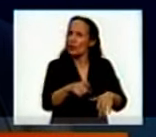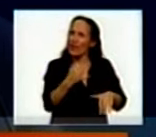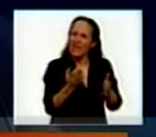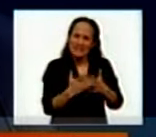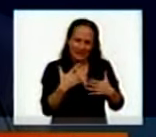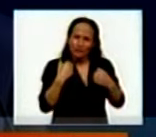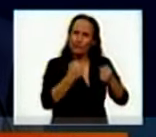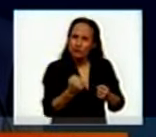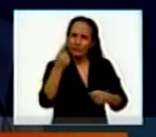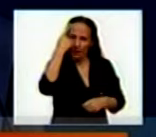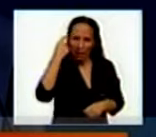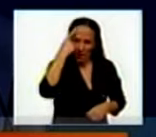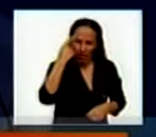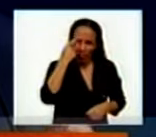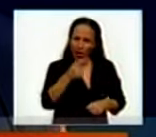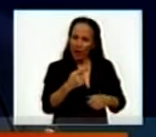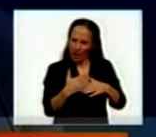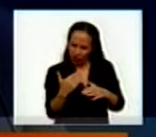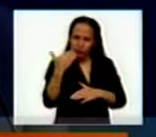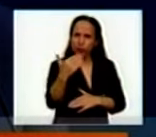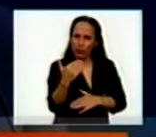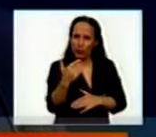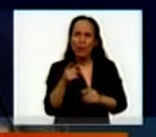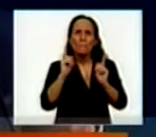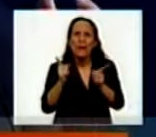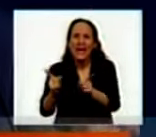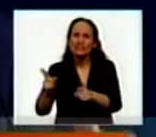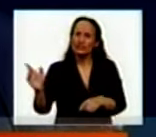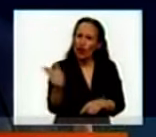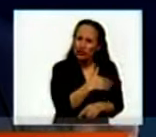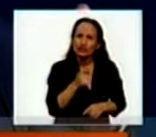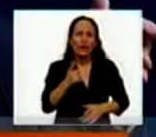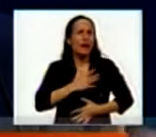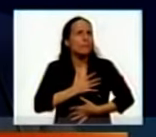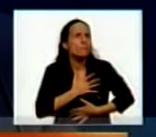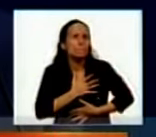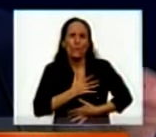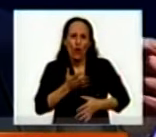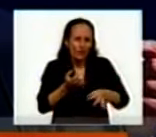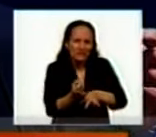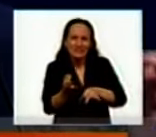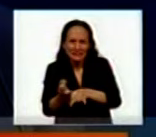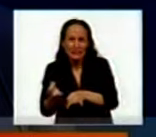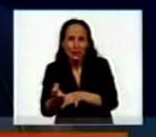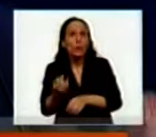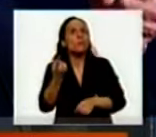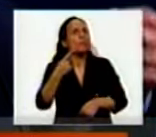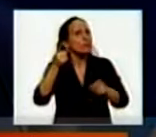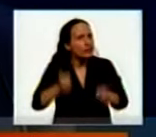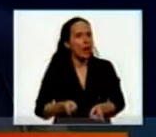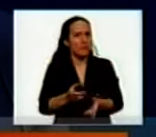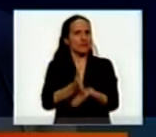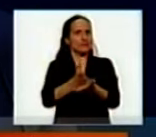se esfuerce por superarse. Que cada maestro ponga todo ese amor que ponen en enseñarles, pero también en exigirles y